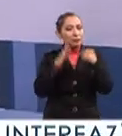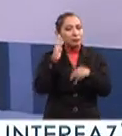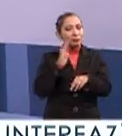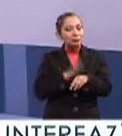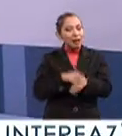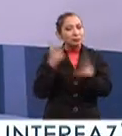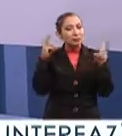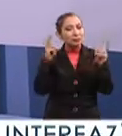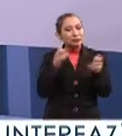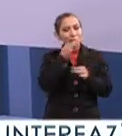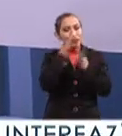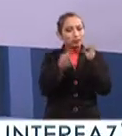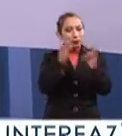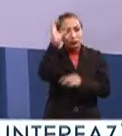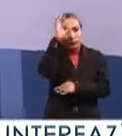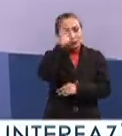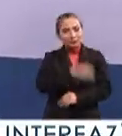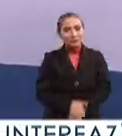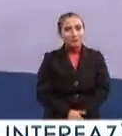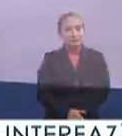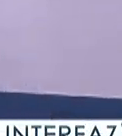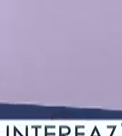tenemos más noticias culturales.